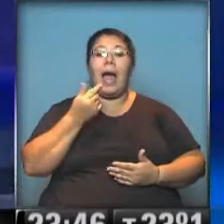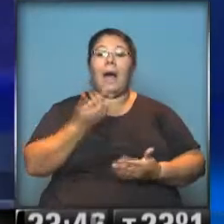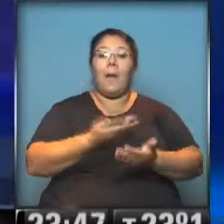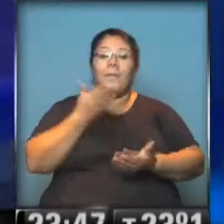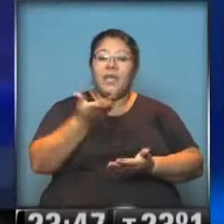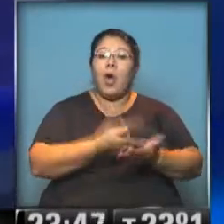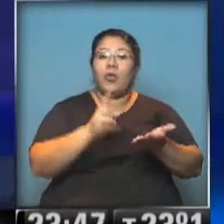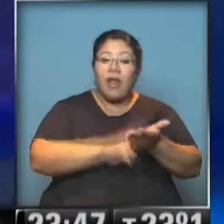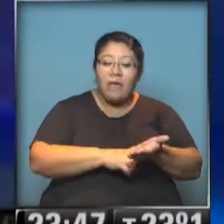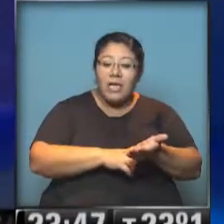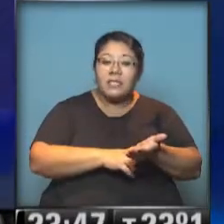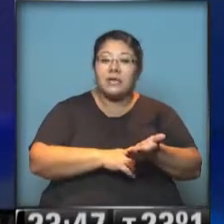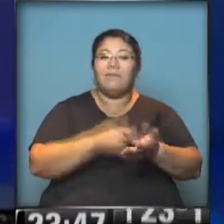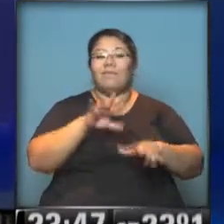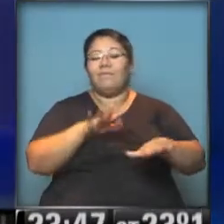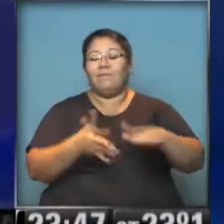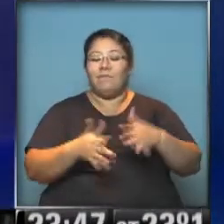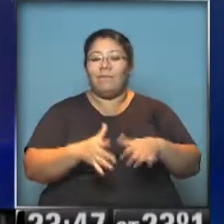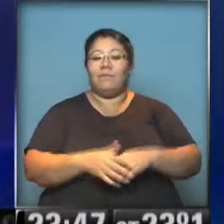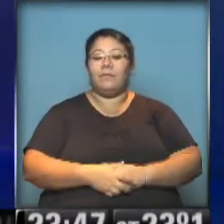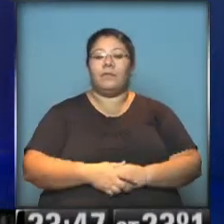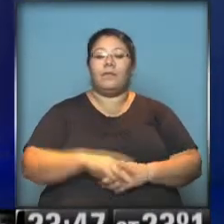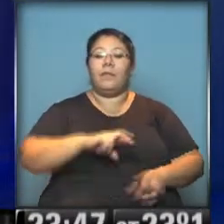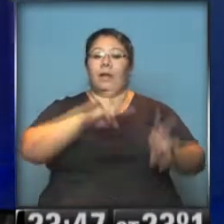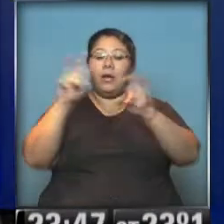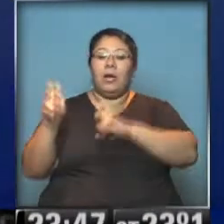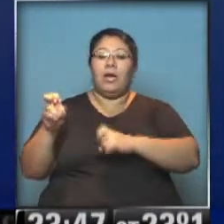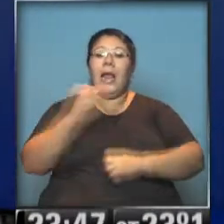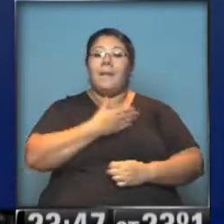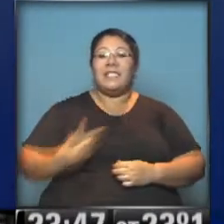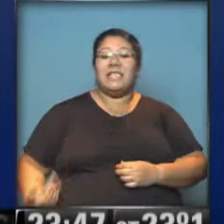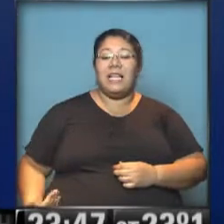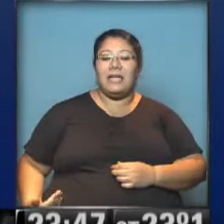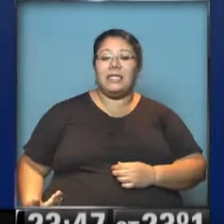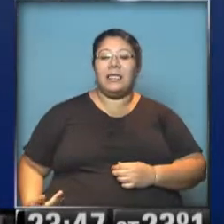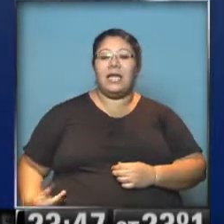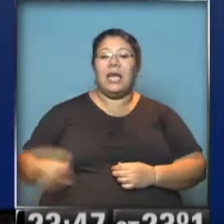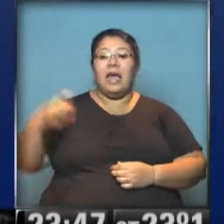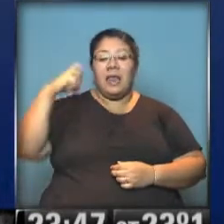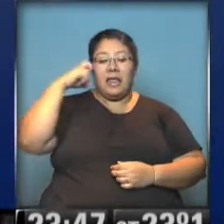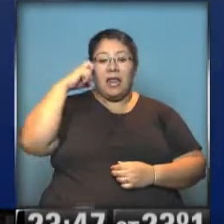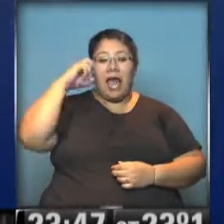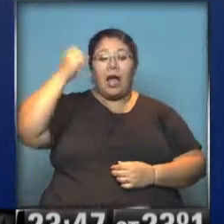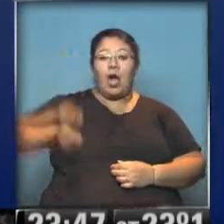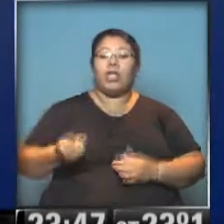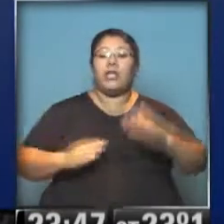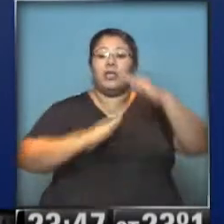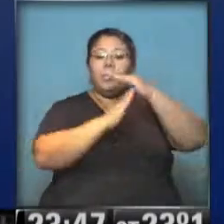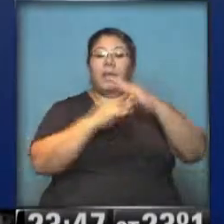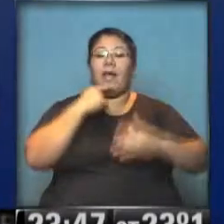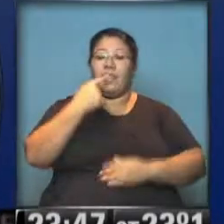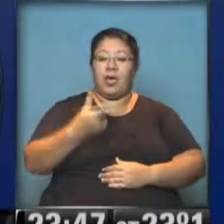Gracias, Emilio. Continuamos ahora con otro tema, porque el presidente de la Corte Suprema, Ricardo Lorenzetti, afirmó que la causa por el